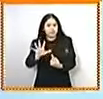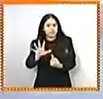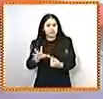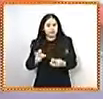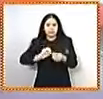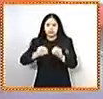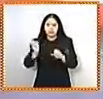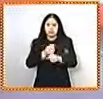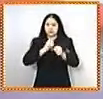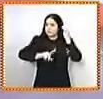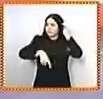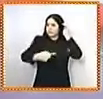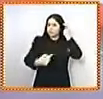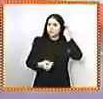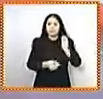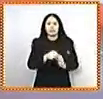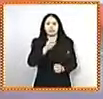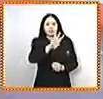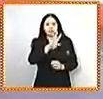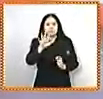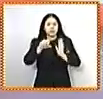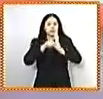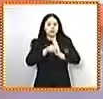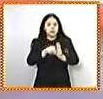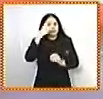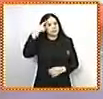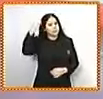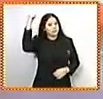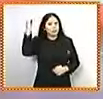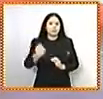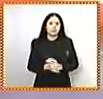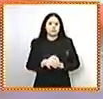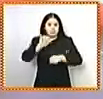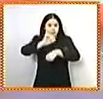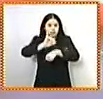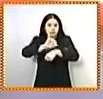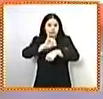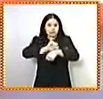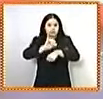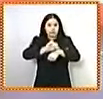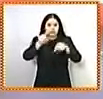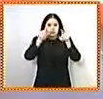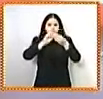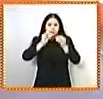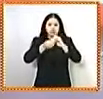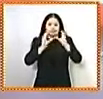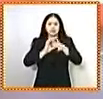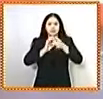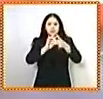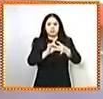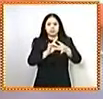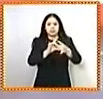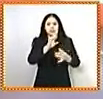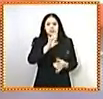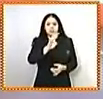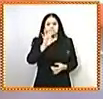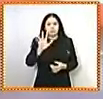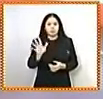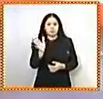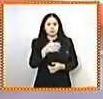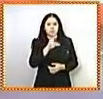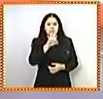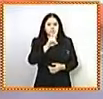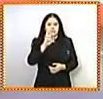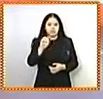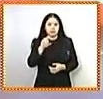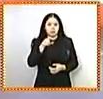5, número ganador para la diaria 45 con su símbolo de sueños iglesia. Otros números que le relacionan son el 75 y el